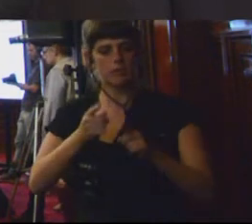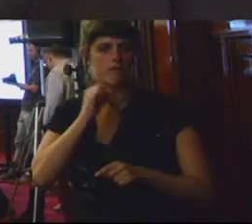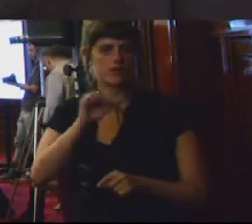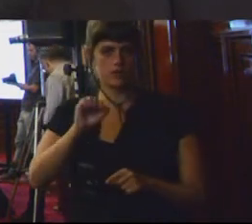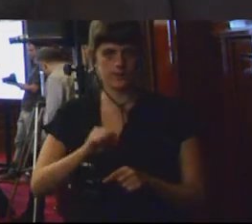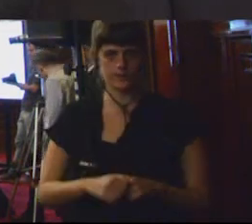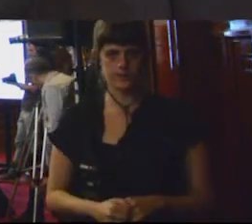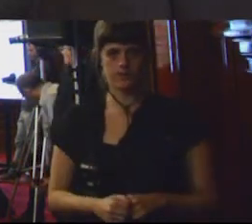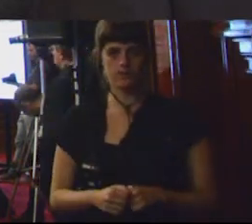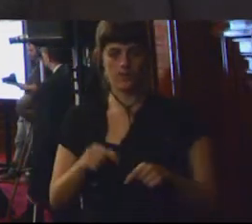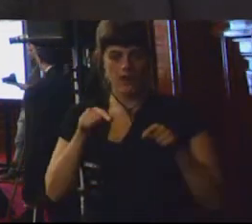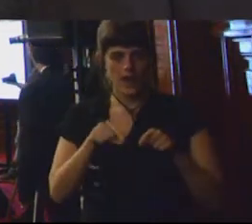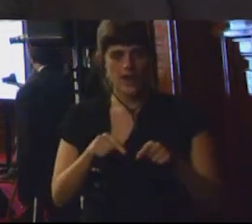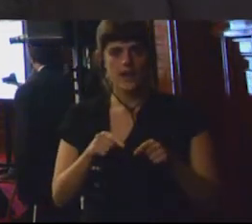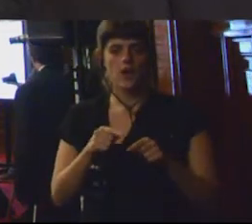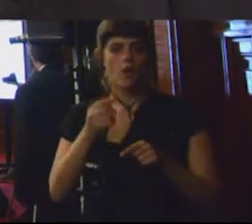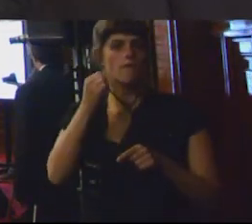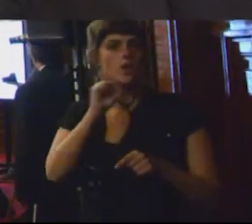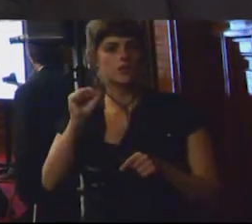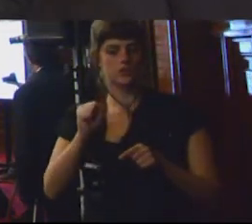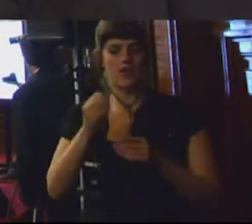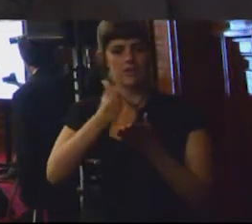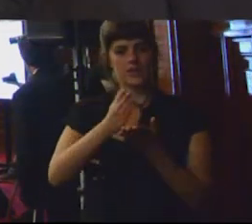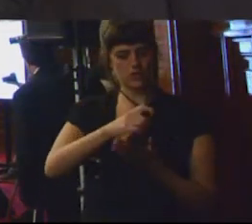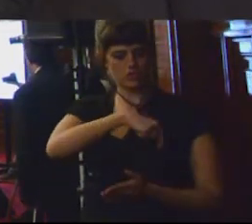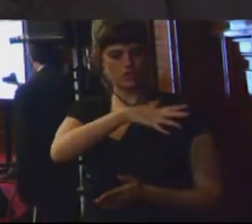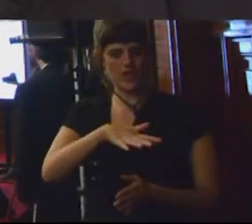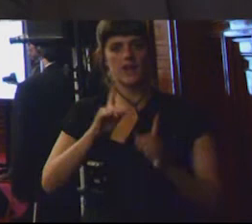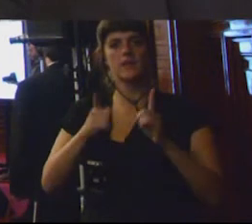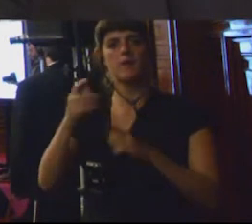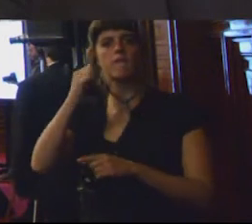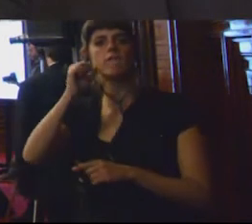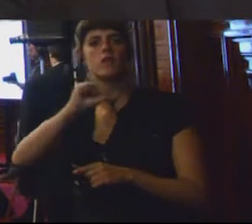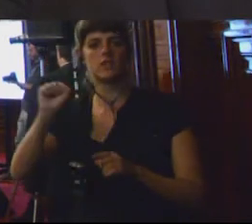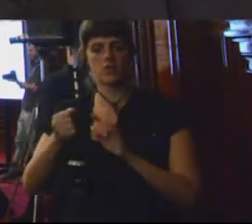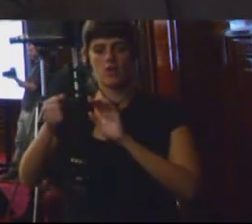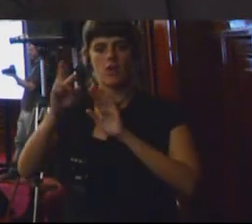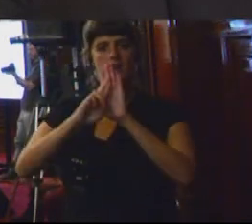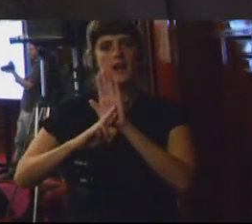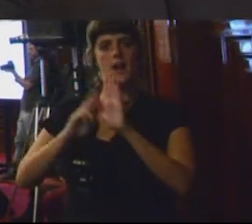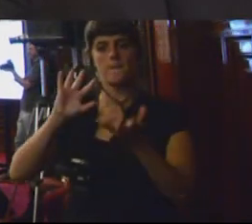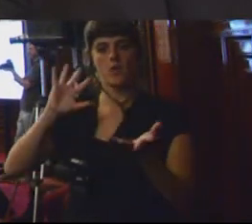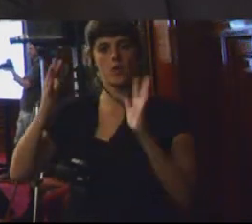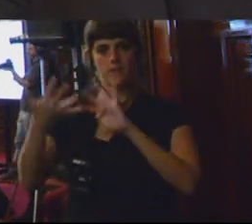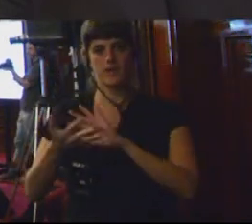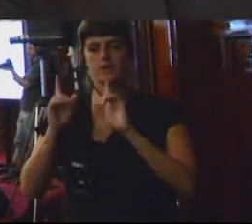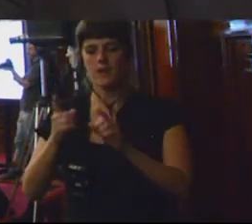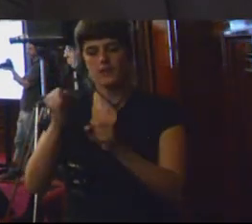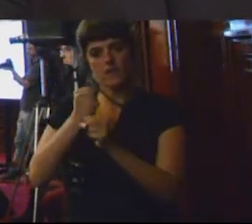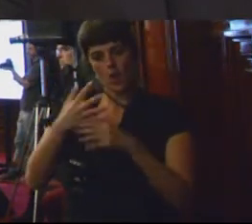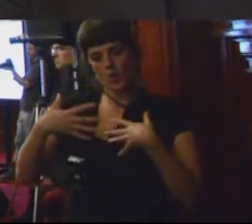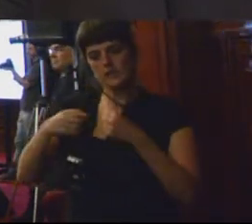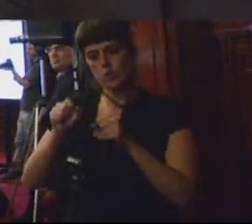violación a la progresividad de los derechos sociales, la violación a las reglas del medio ambiente y del trabajo y de la salud de los